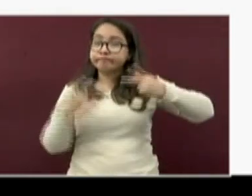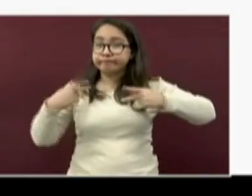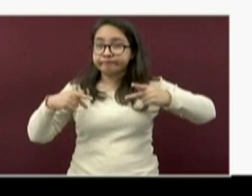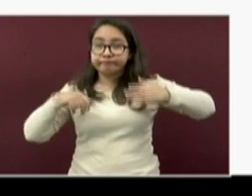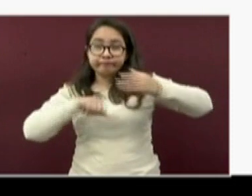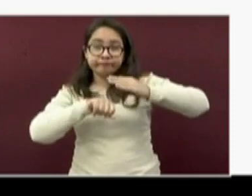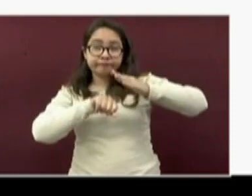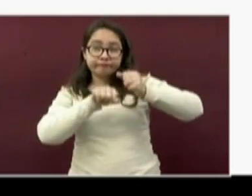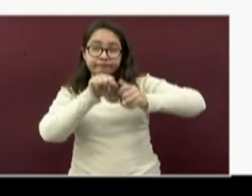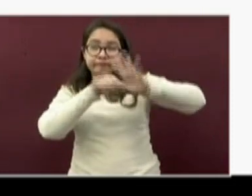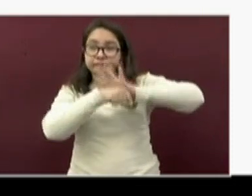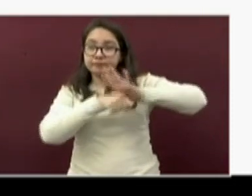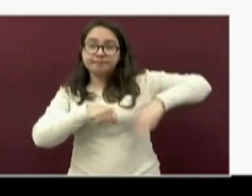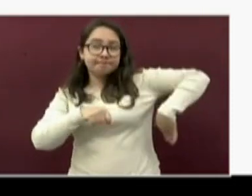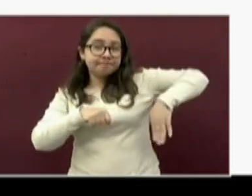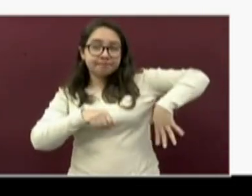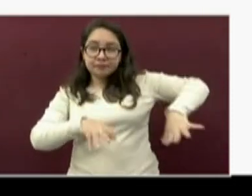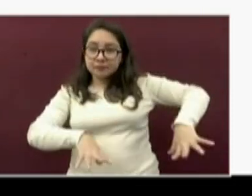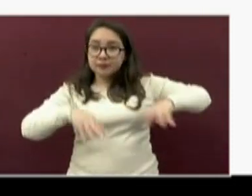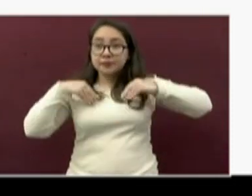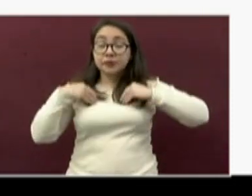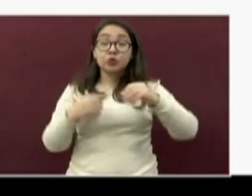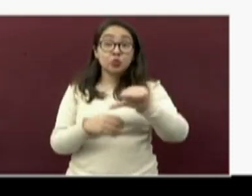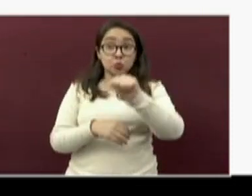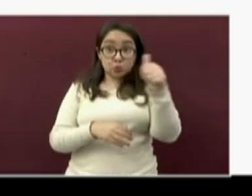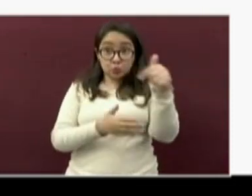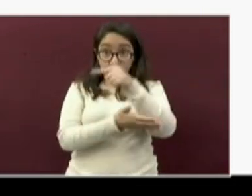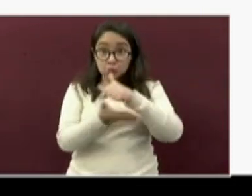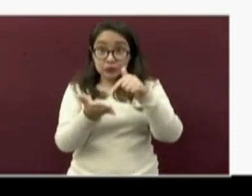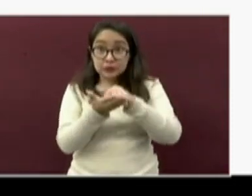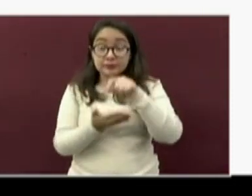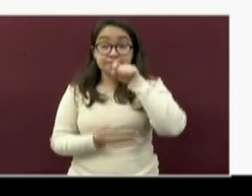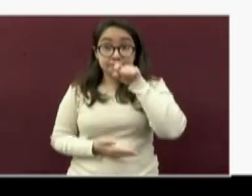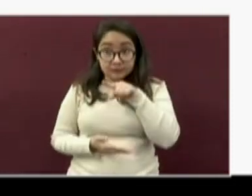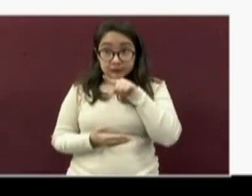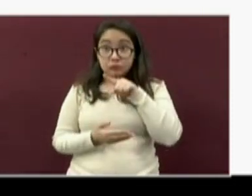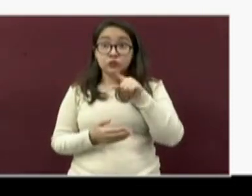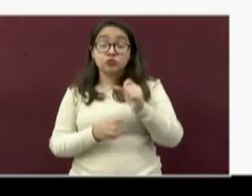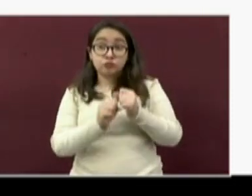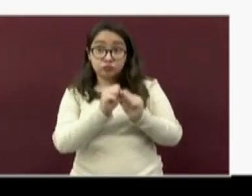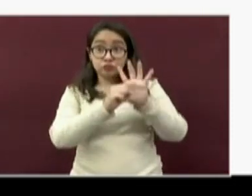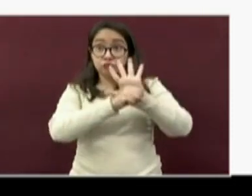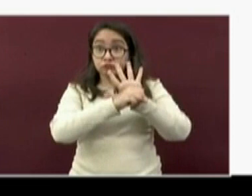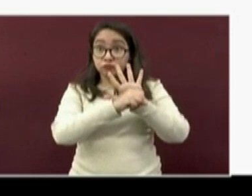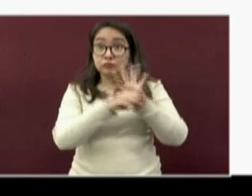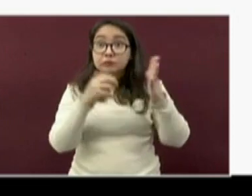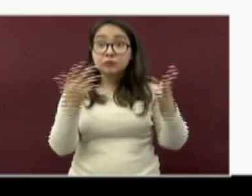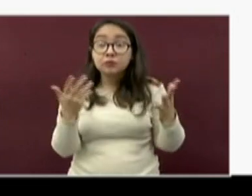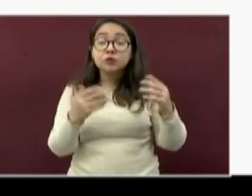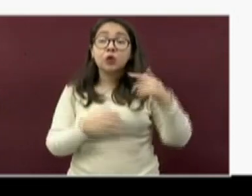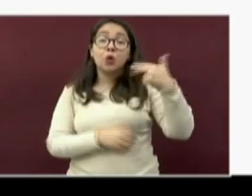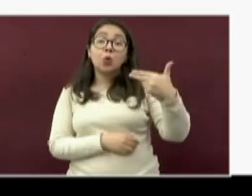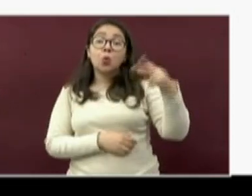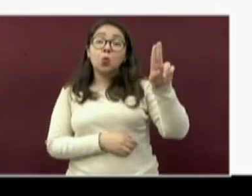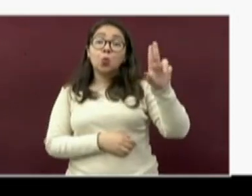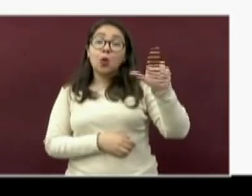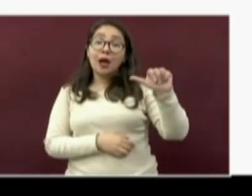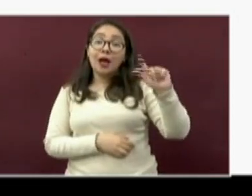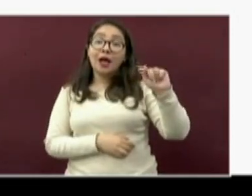otros municipios que también presentan casos con 19 activa son huatusco